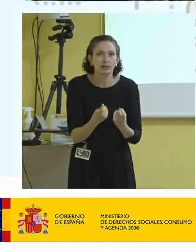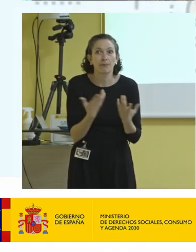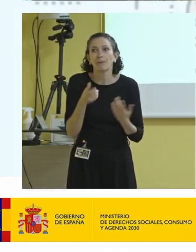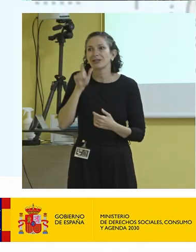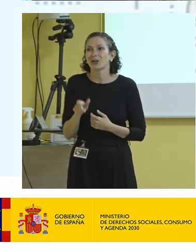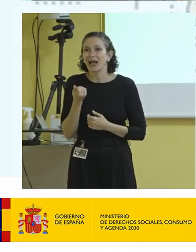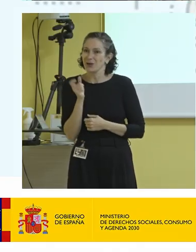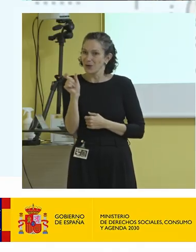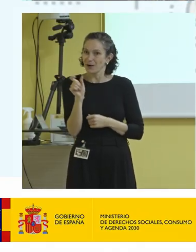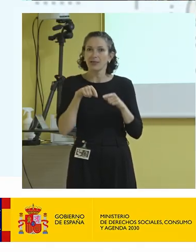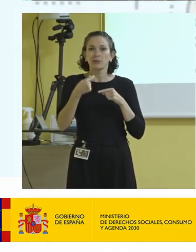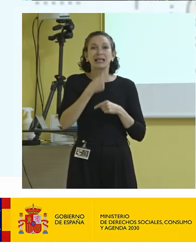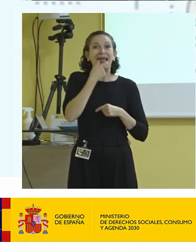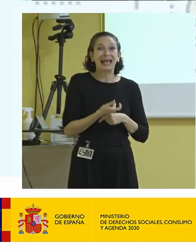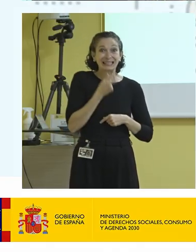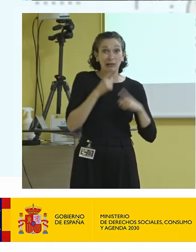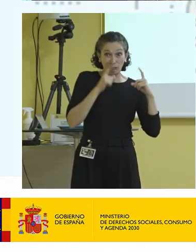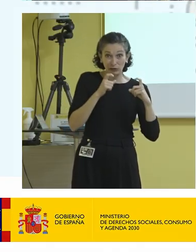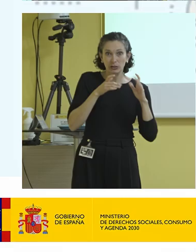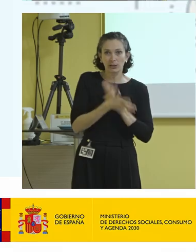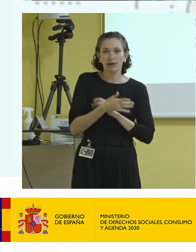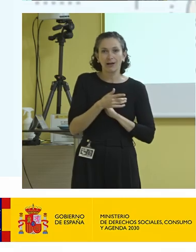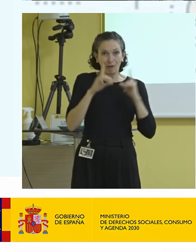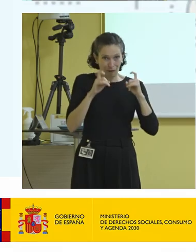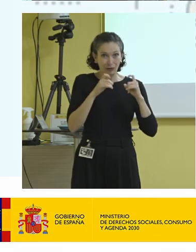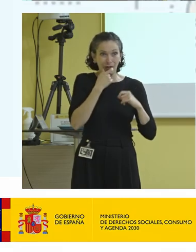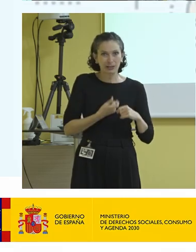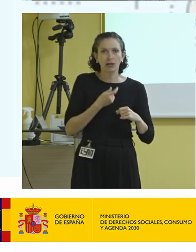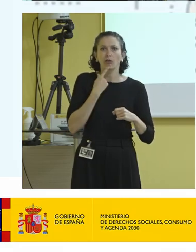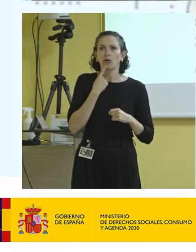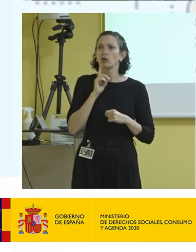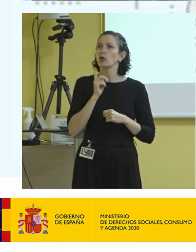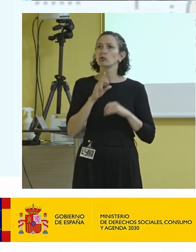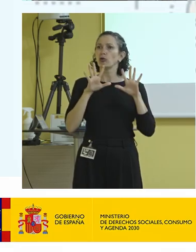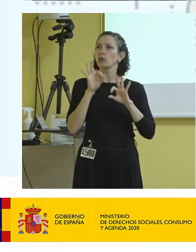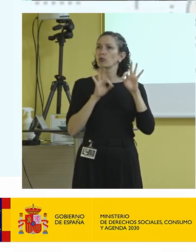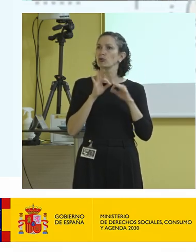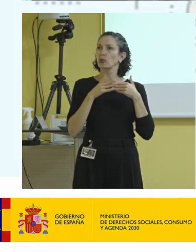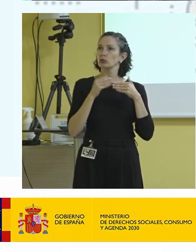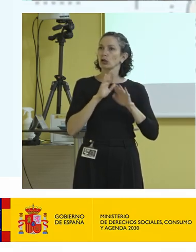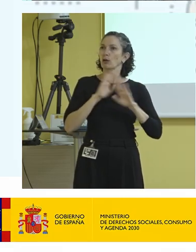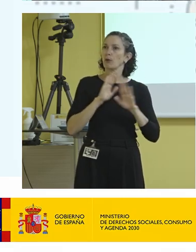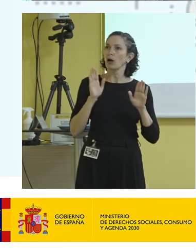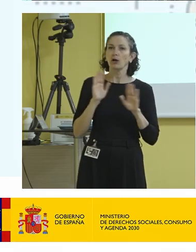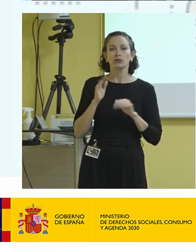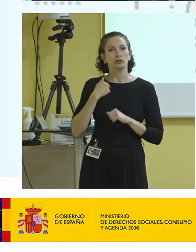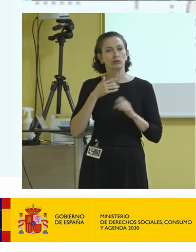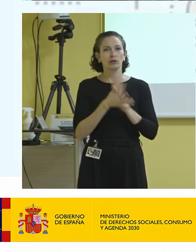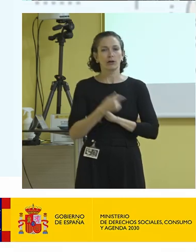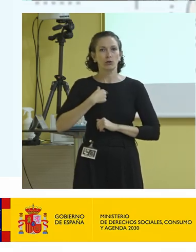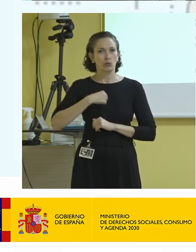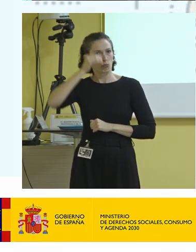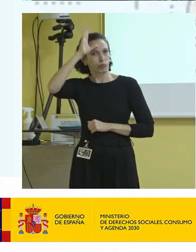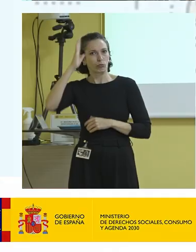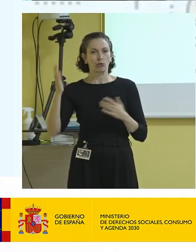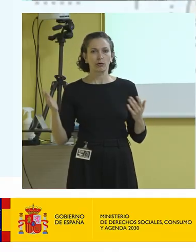luego le puso una foto de Einstein y vais a ver fotos de Einstein diciendo, solo utilizas el 10%. Sí, yo soy Einstein, ¿vale? O sea, lo que yo diga va a misa, ¿vale?